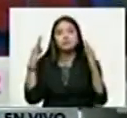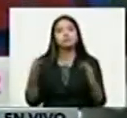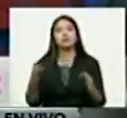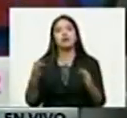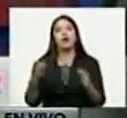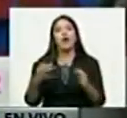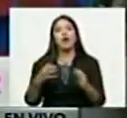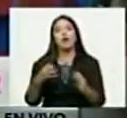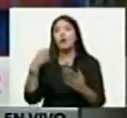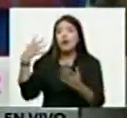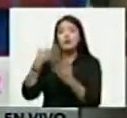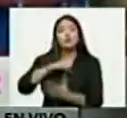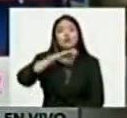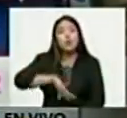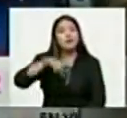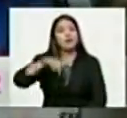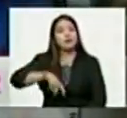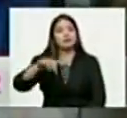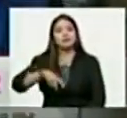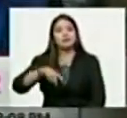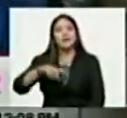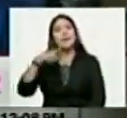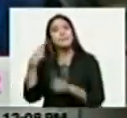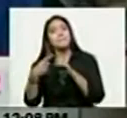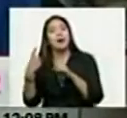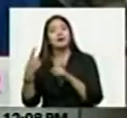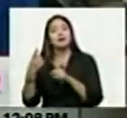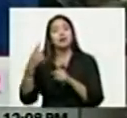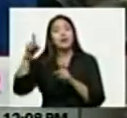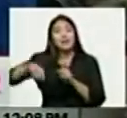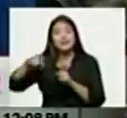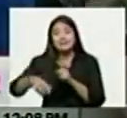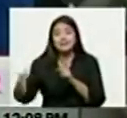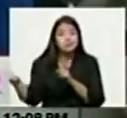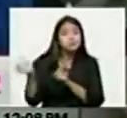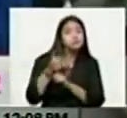con el alcance que requiere el tiempo histórico,